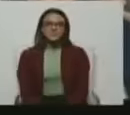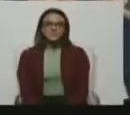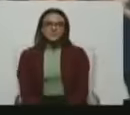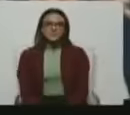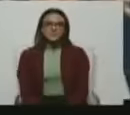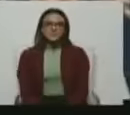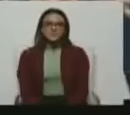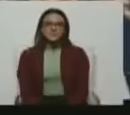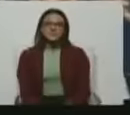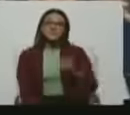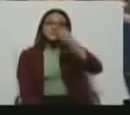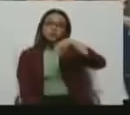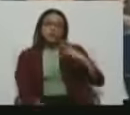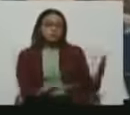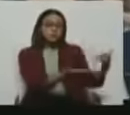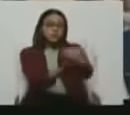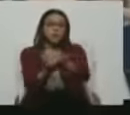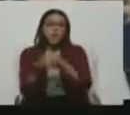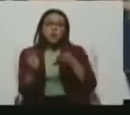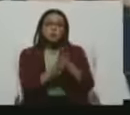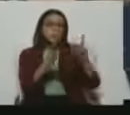recoger el material.